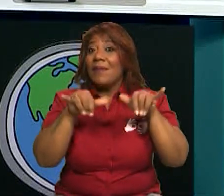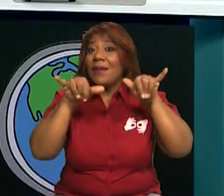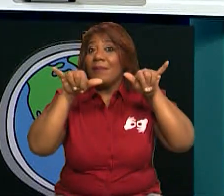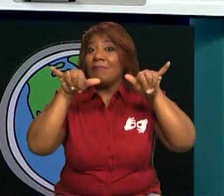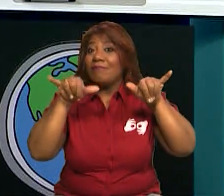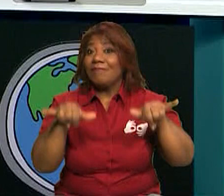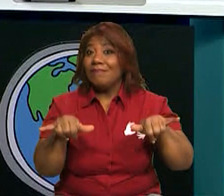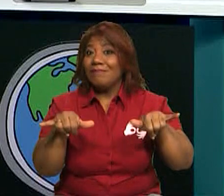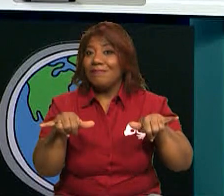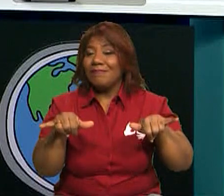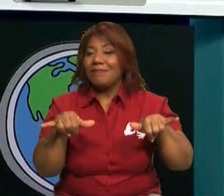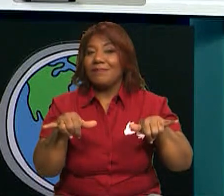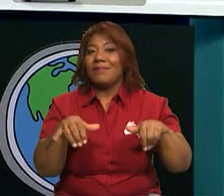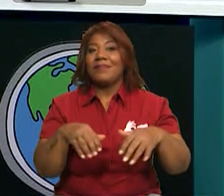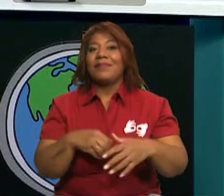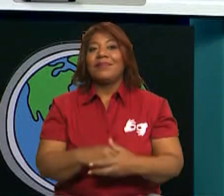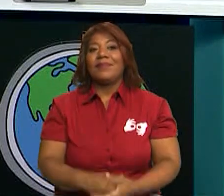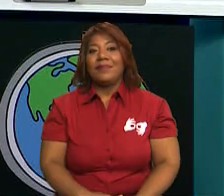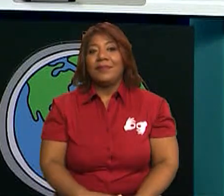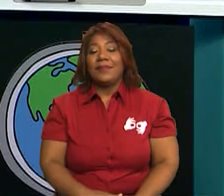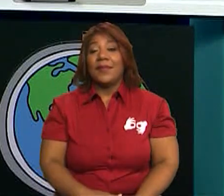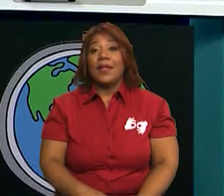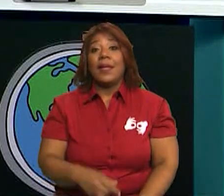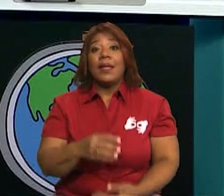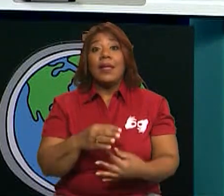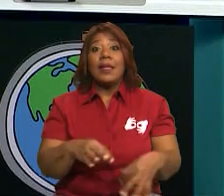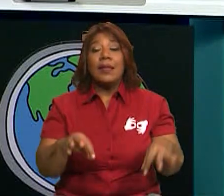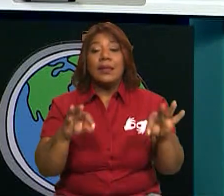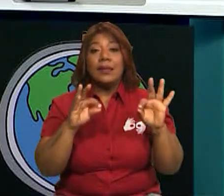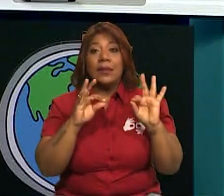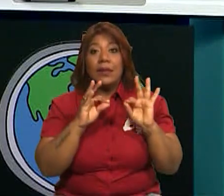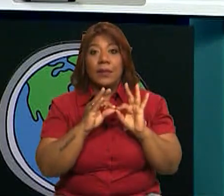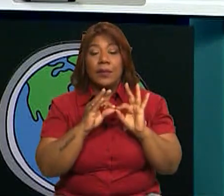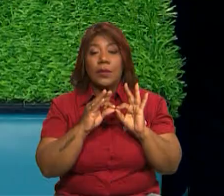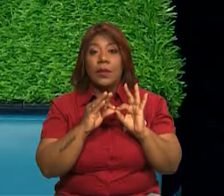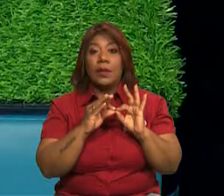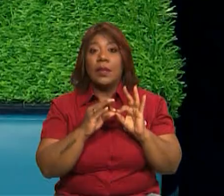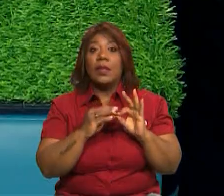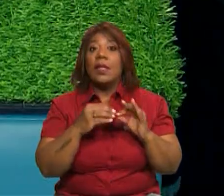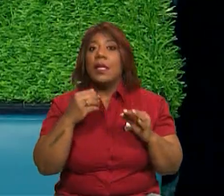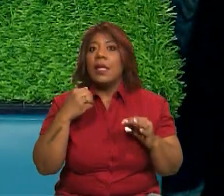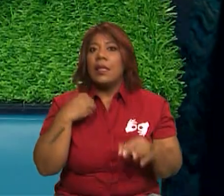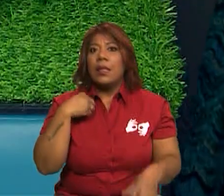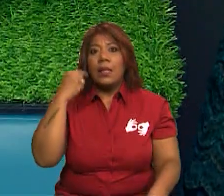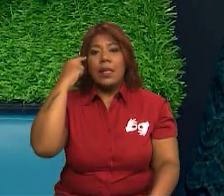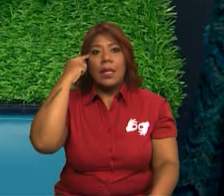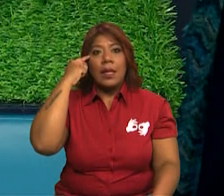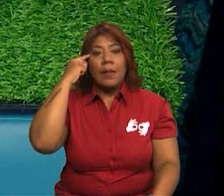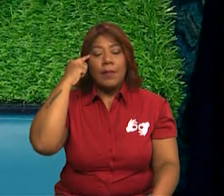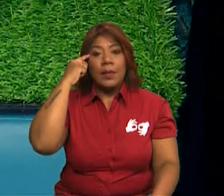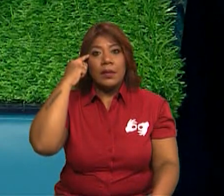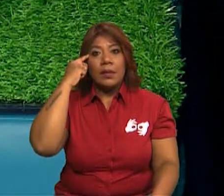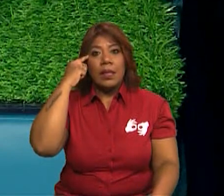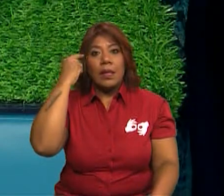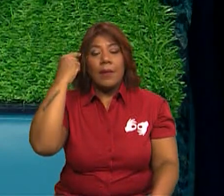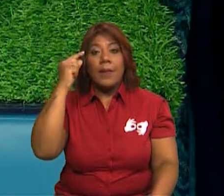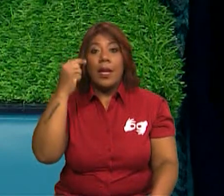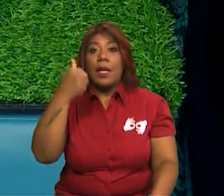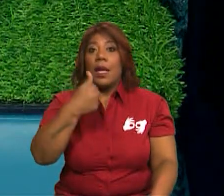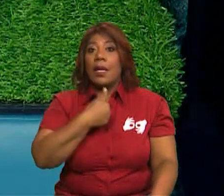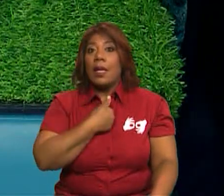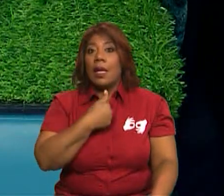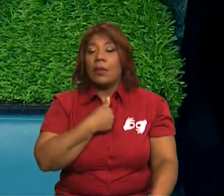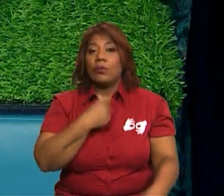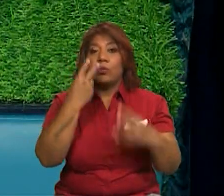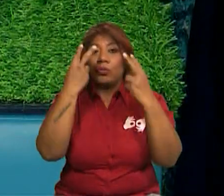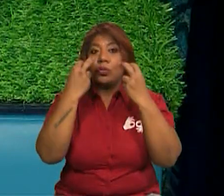luego entonces tenemos los aspectos a considerar para realizar una autoevaluación. Entonces, lo primero y lo